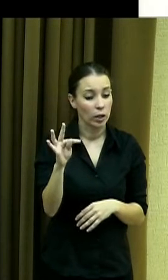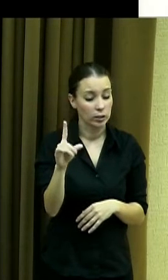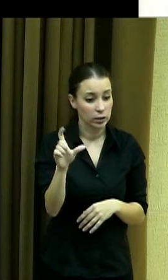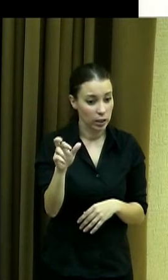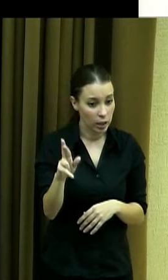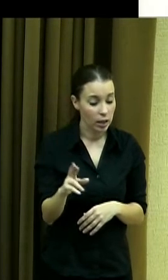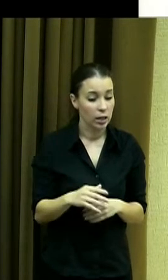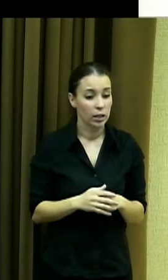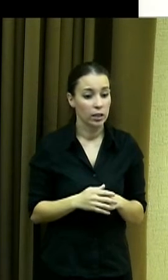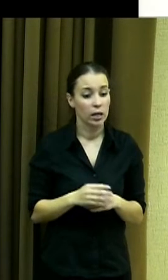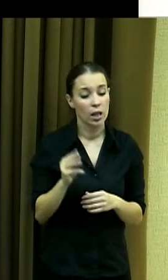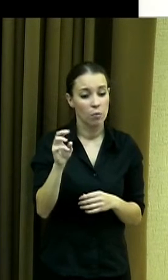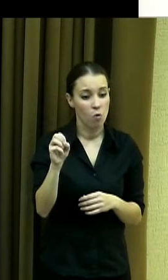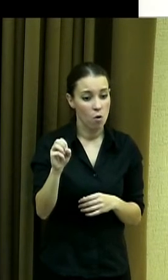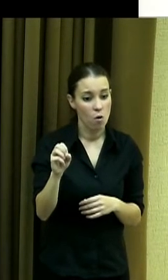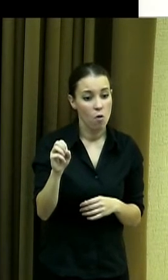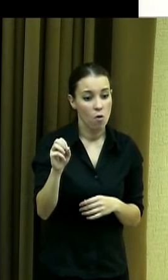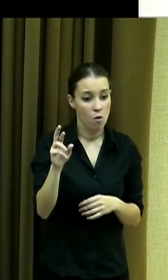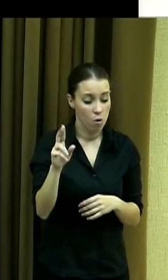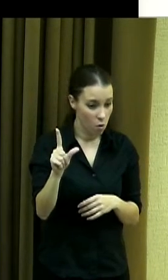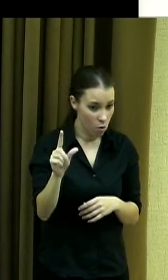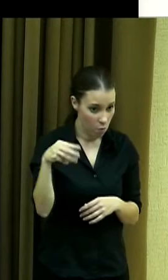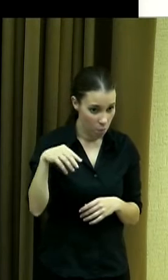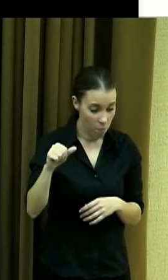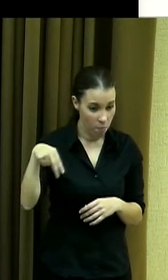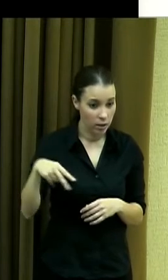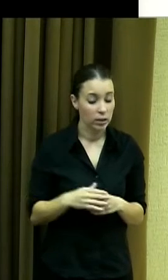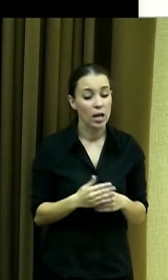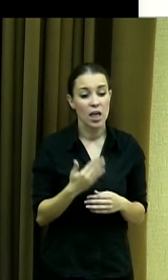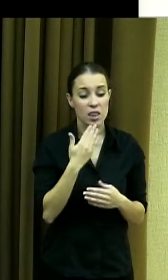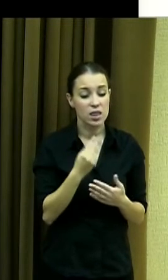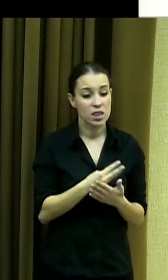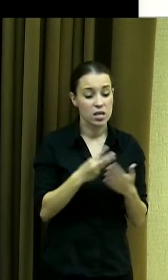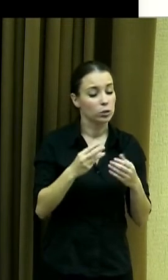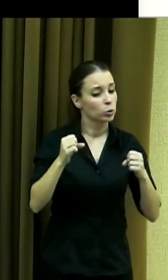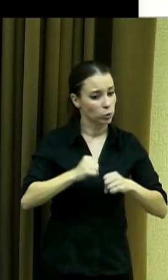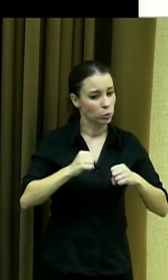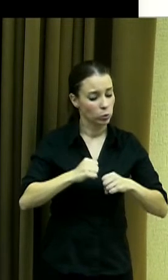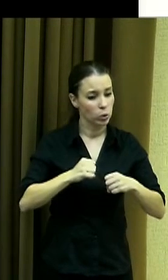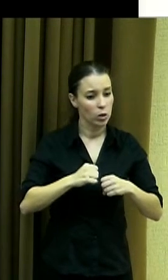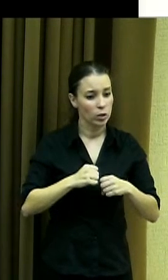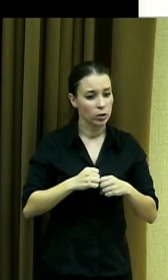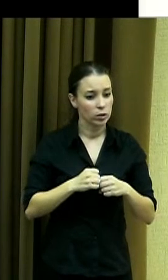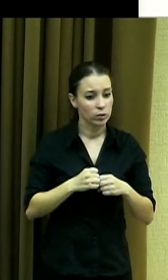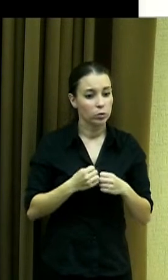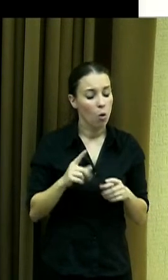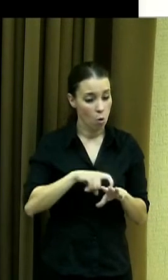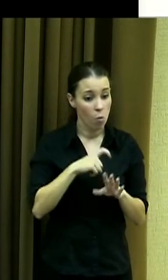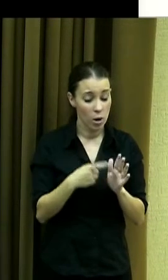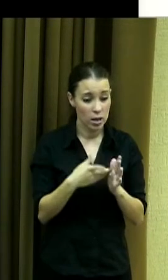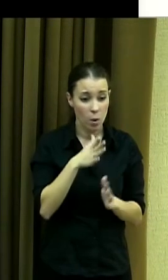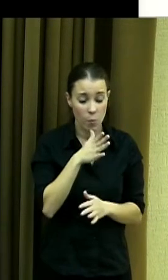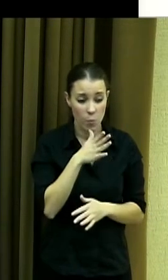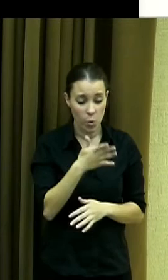tanto en los niños hasta los 18 años como en adultos, son bastante completas